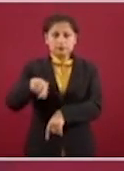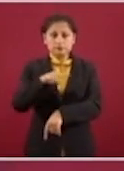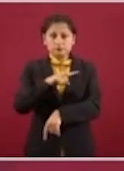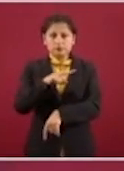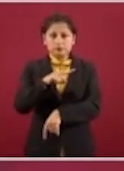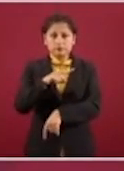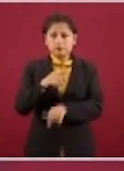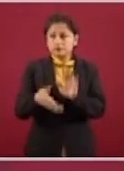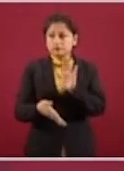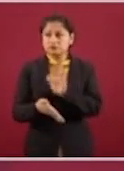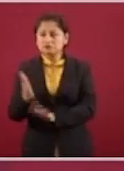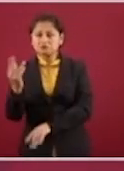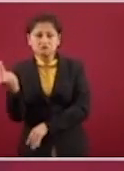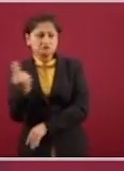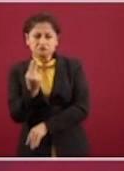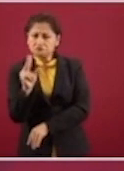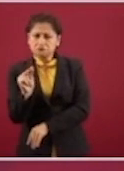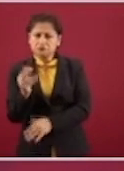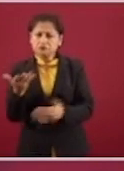que no salgamos